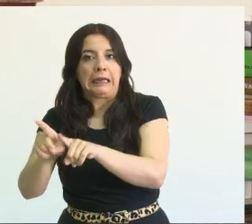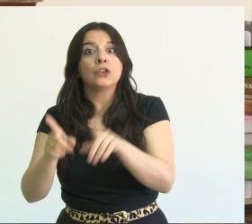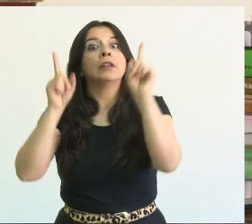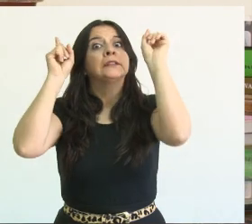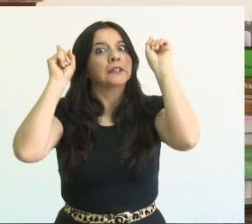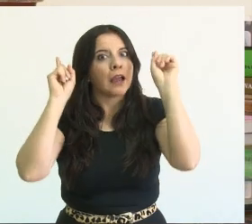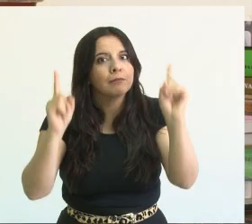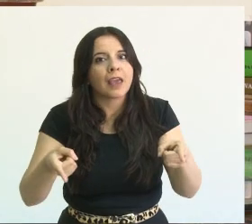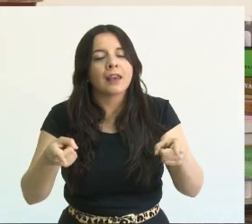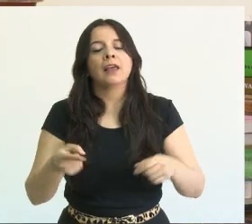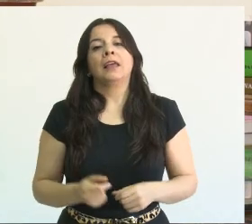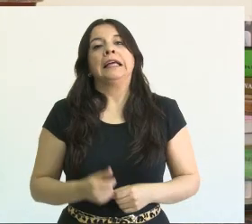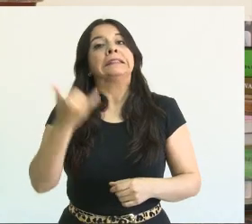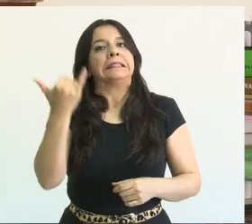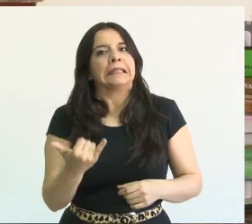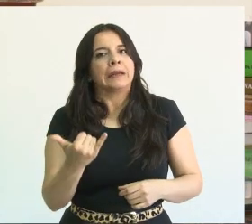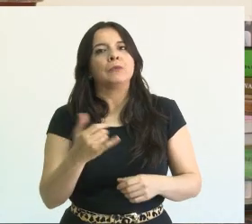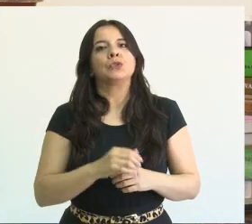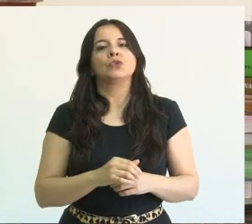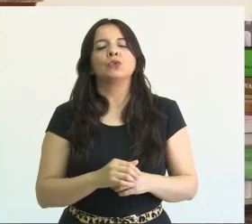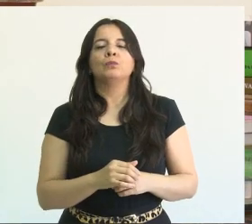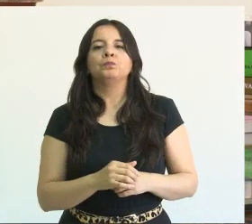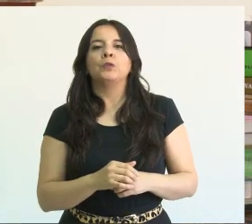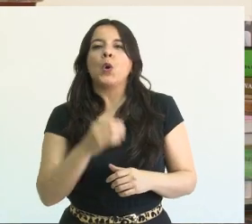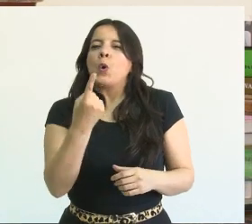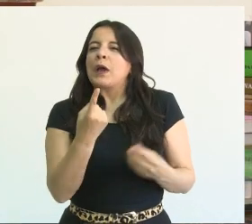esas carreras, sino que también